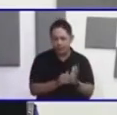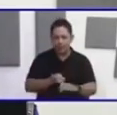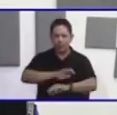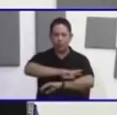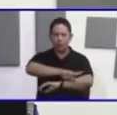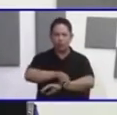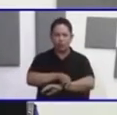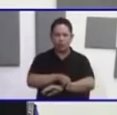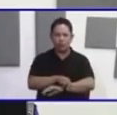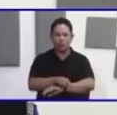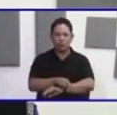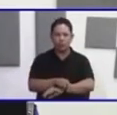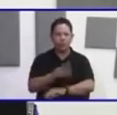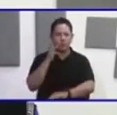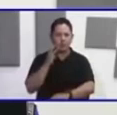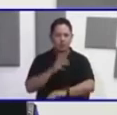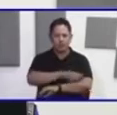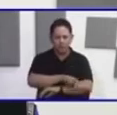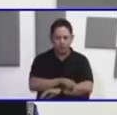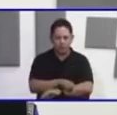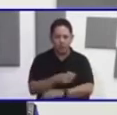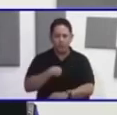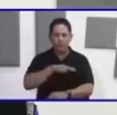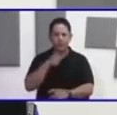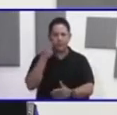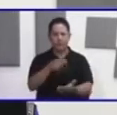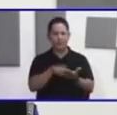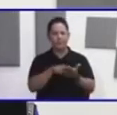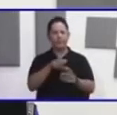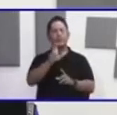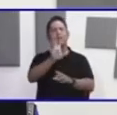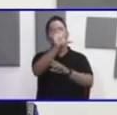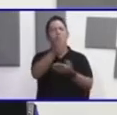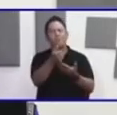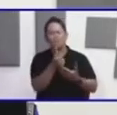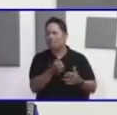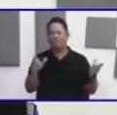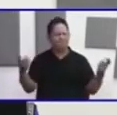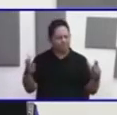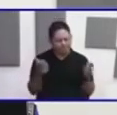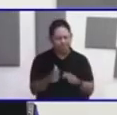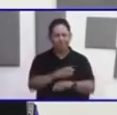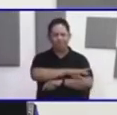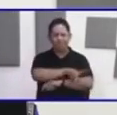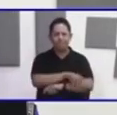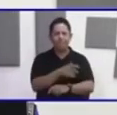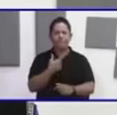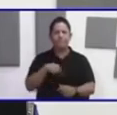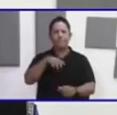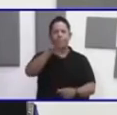uno los clamores de nuestra comunidad, tenemos una reducción del